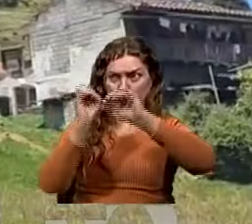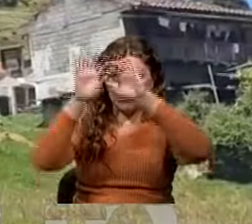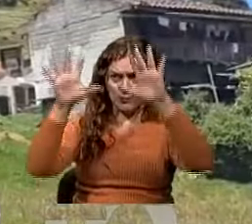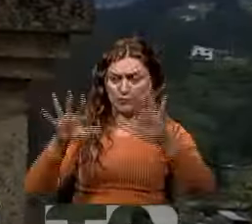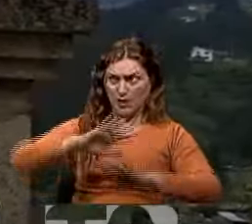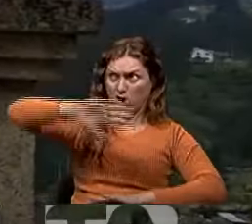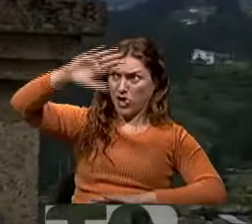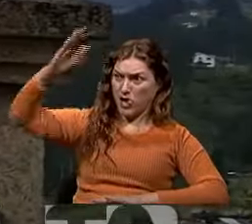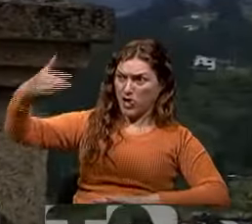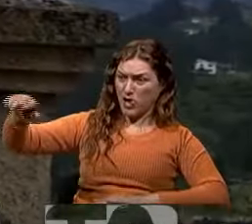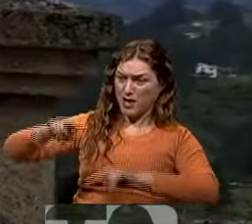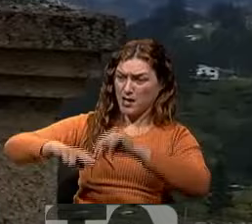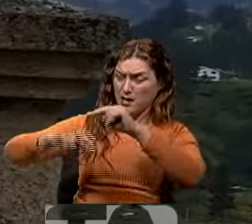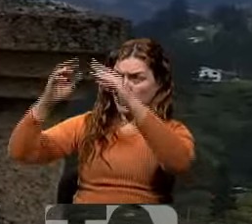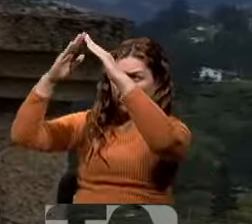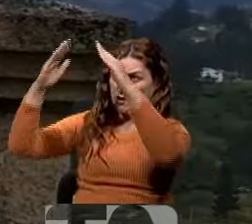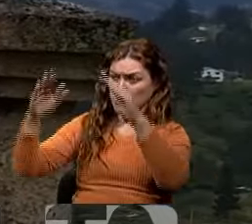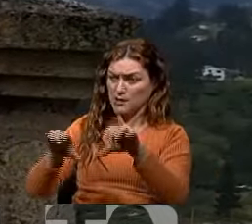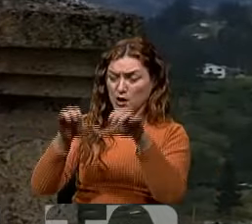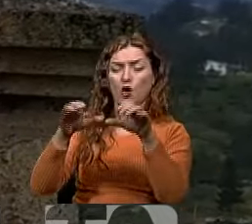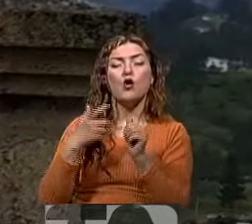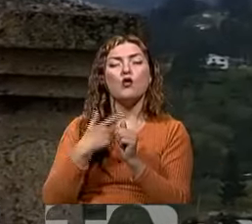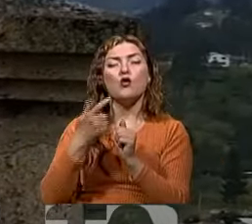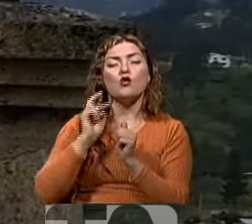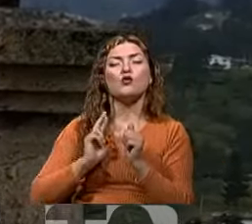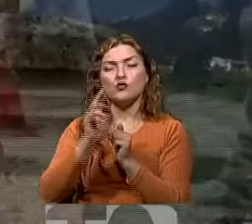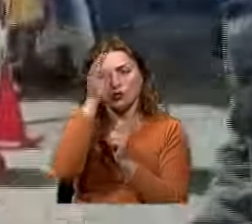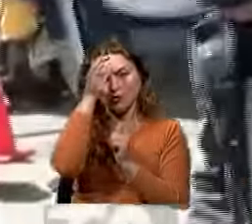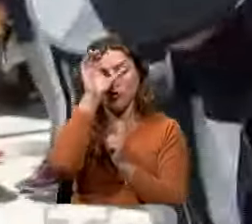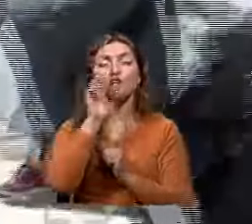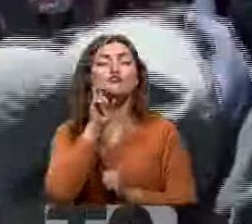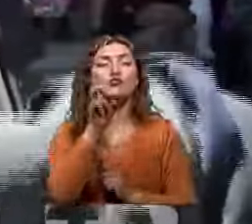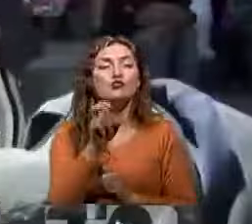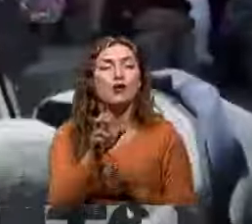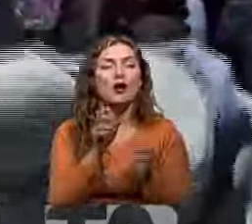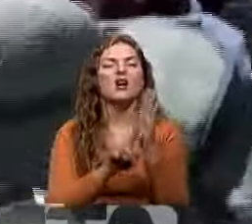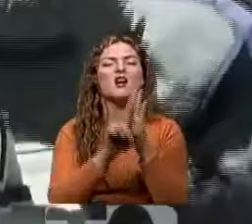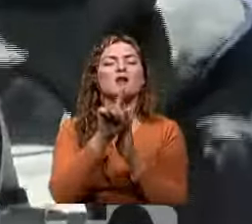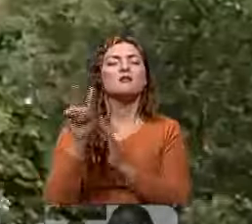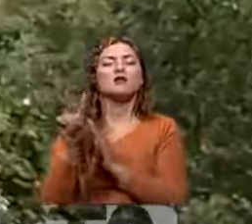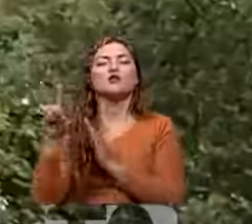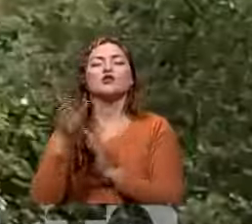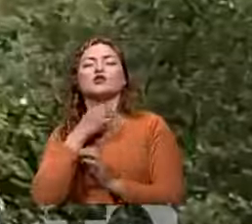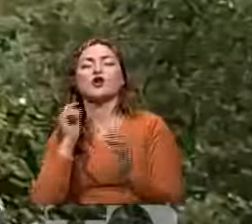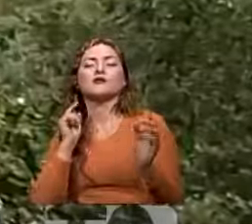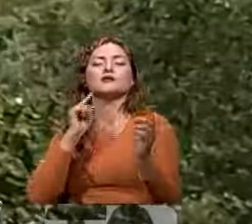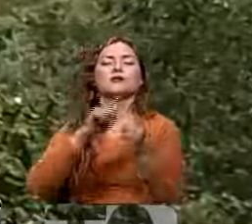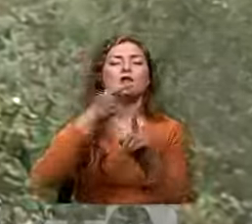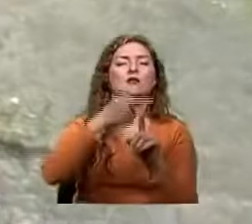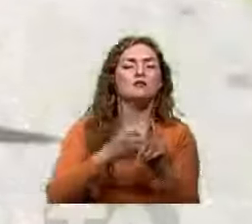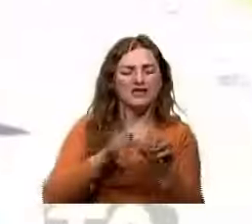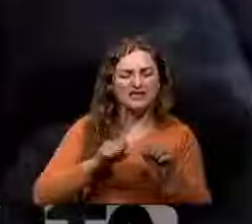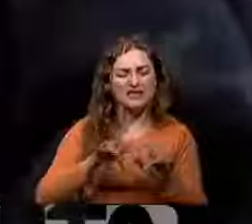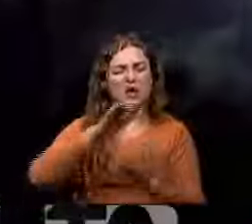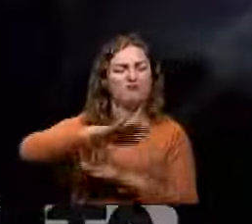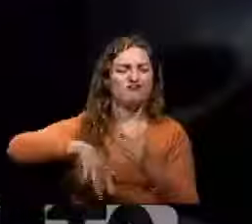Cerro Chalao. Hay diversas actividades religiosas, culturales y turísticas que se desarrollarán desde el 22 de agosto y todo el mes de septiembre.